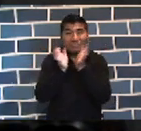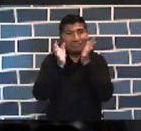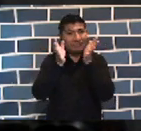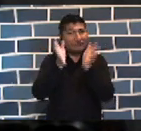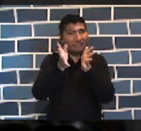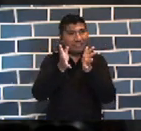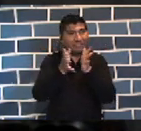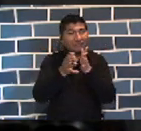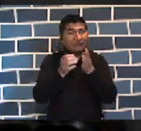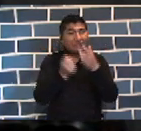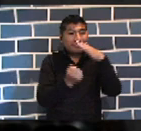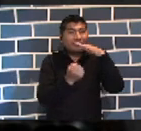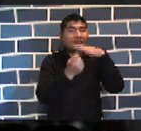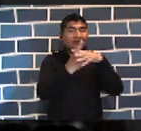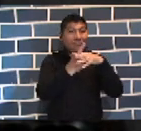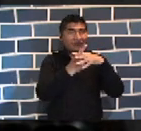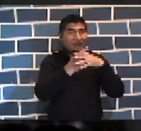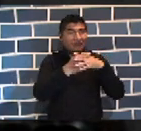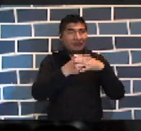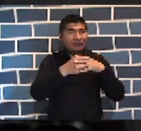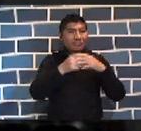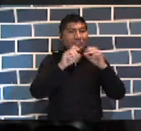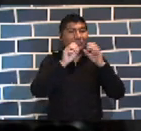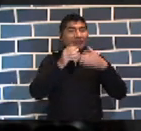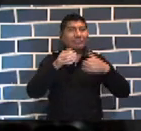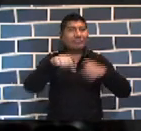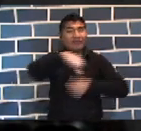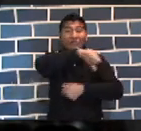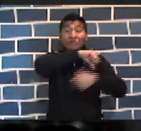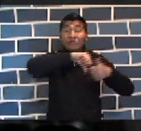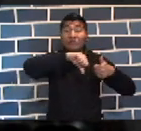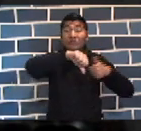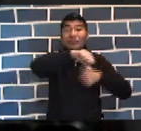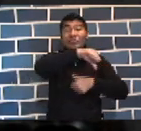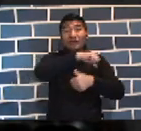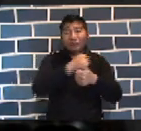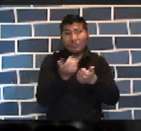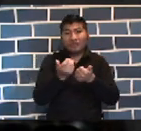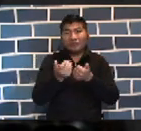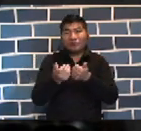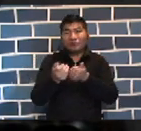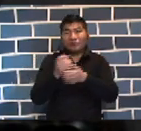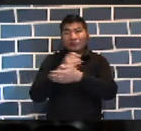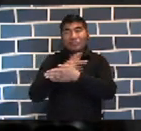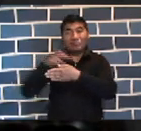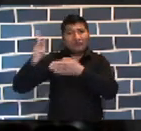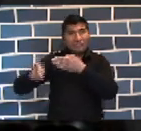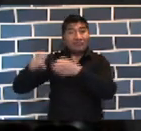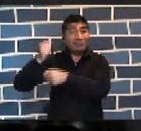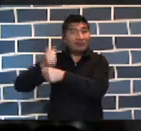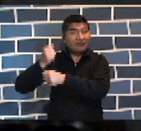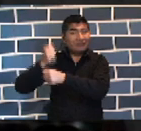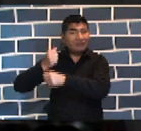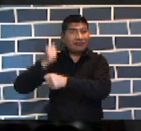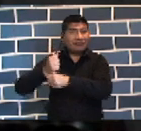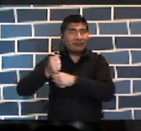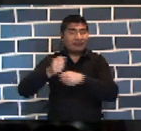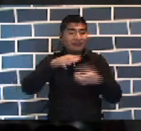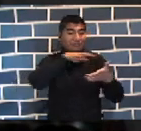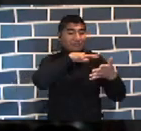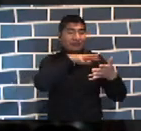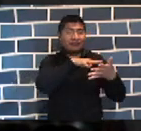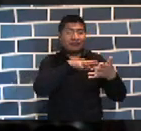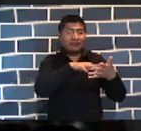estar presente en las relaciones sociales, en las relaciones profesionales, de trabajo, de